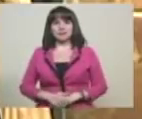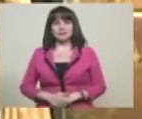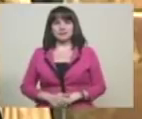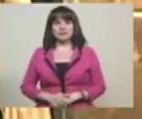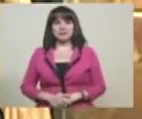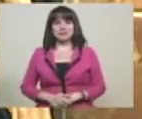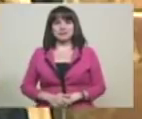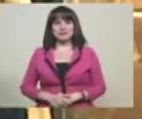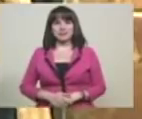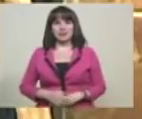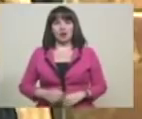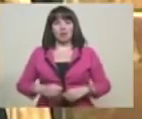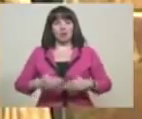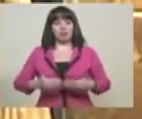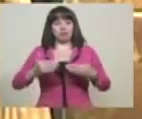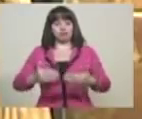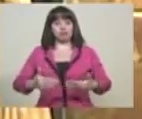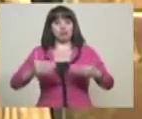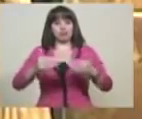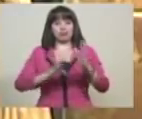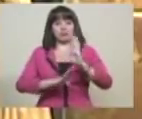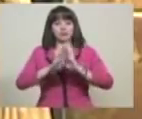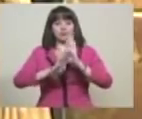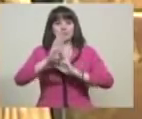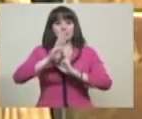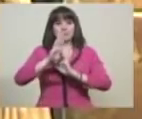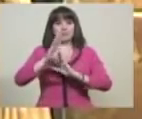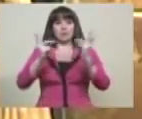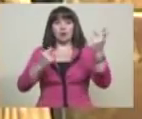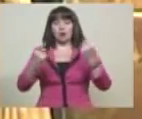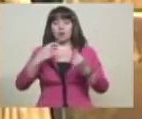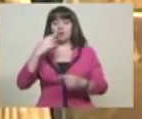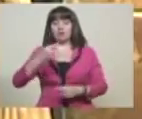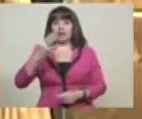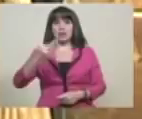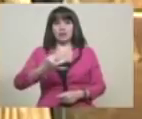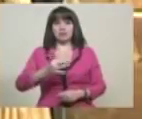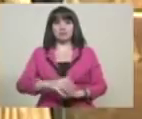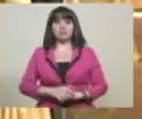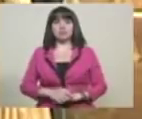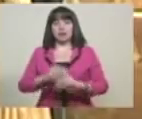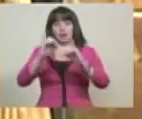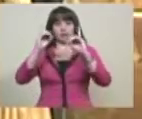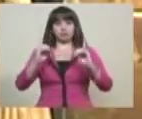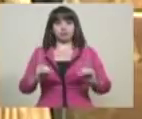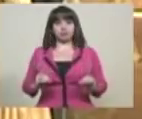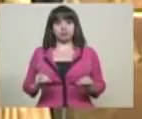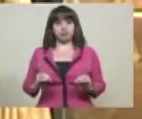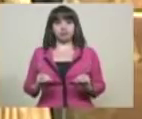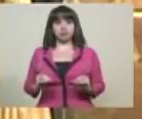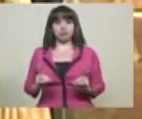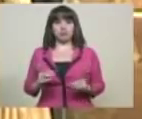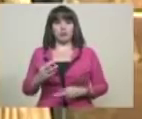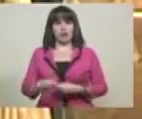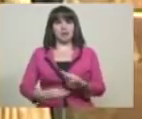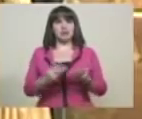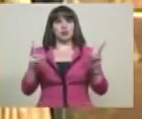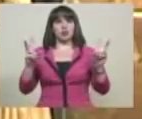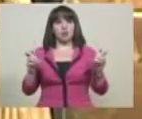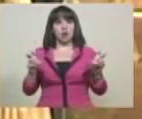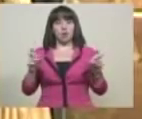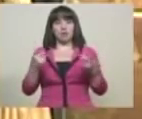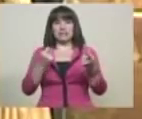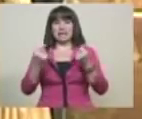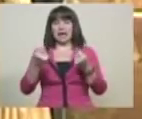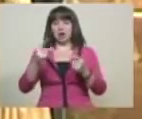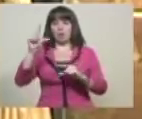como poderosa palanca del crecimiento económico real, he decidido establecer un nuevo salario